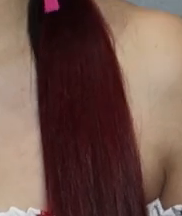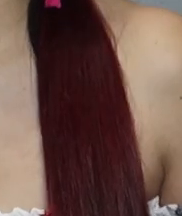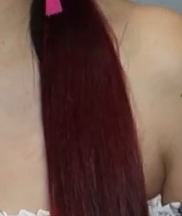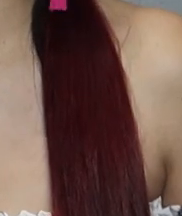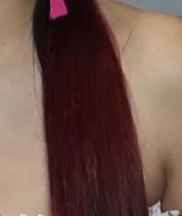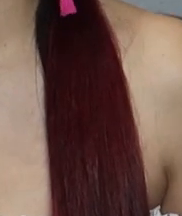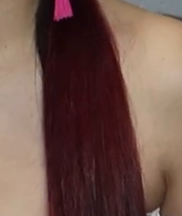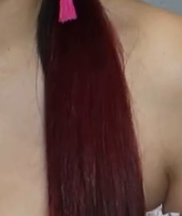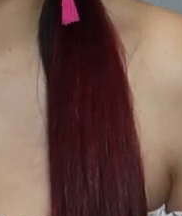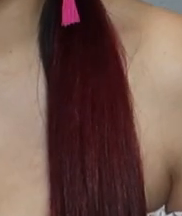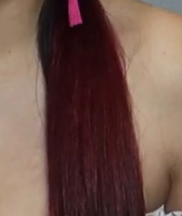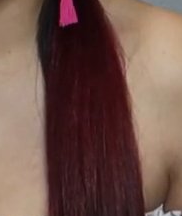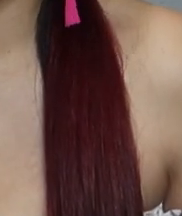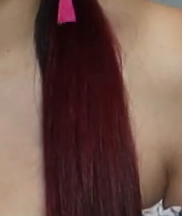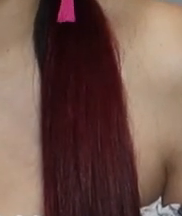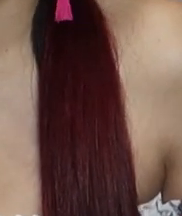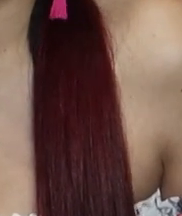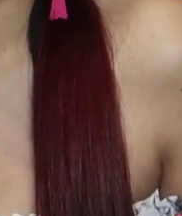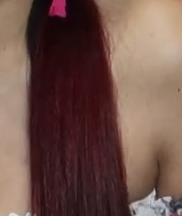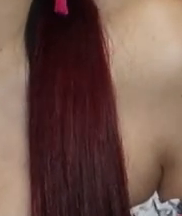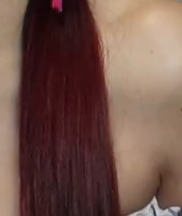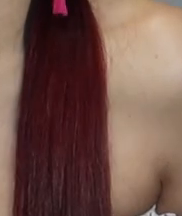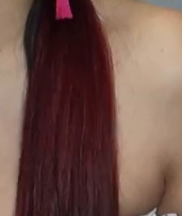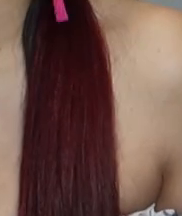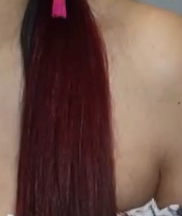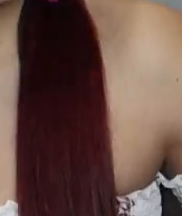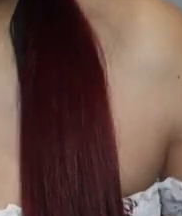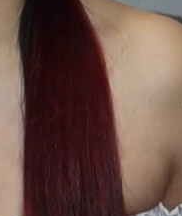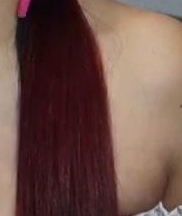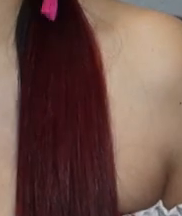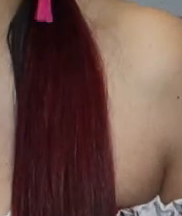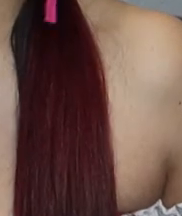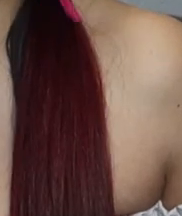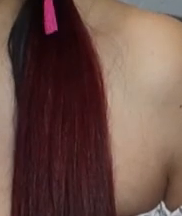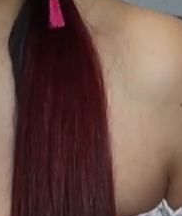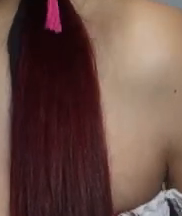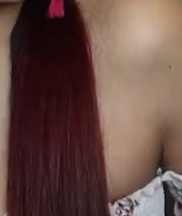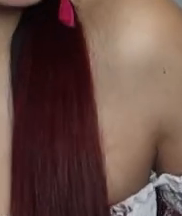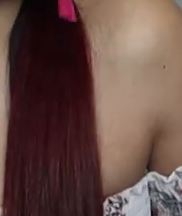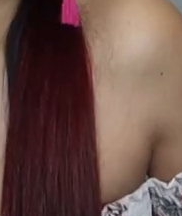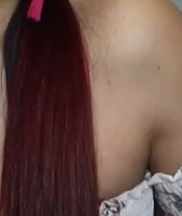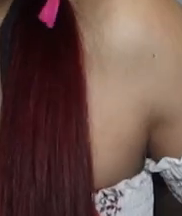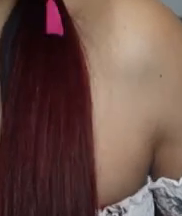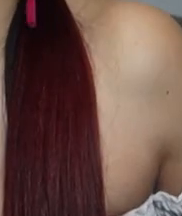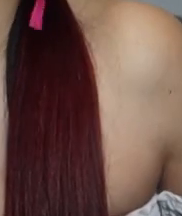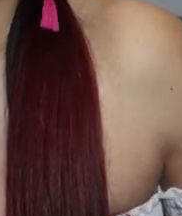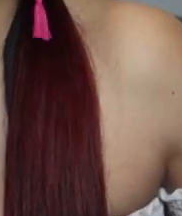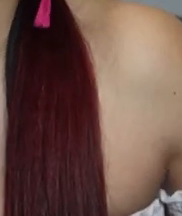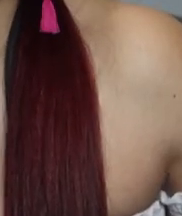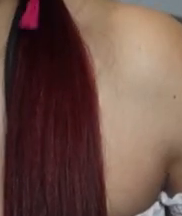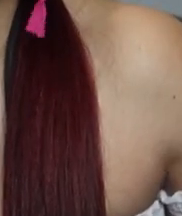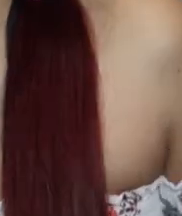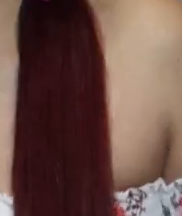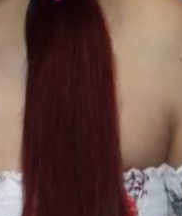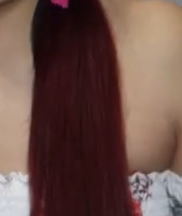hubo, parceros y parceras? ¿Qué más? ¿Qué me cuentan? Ya ando con mi cubo, cubo. ¿Cubo linda? Ay, cubo, cubo. ¿Hasta